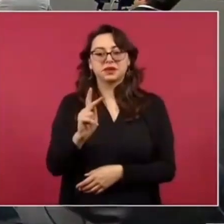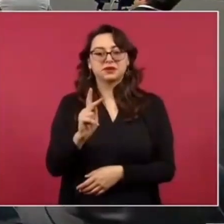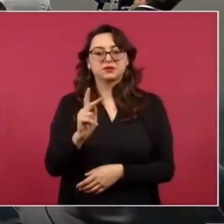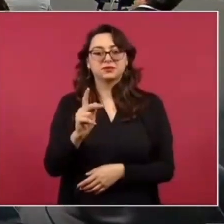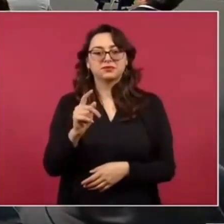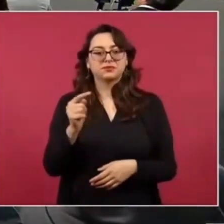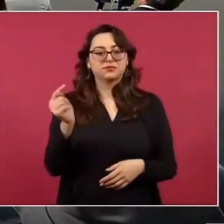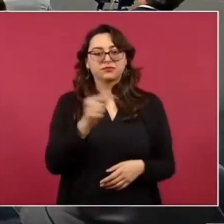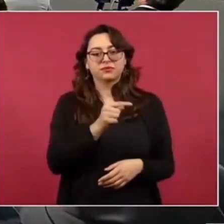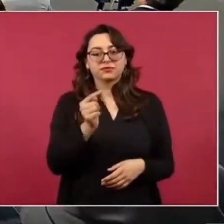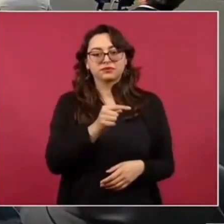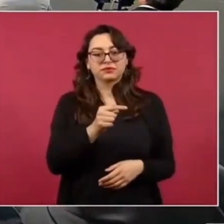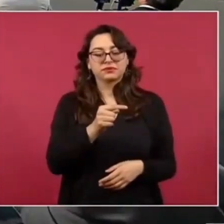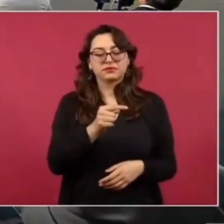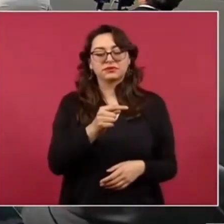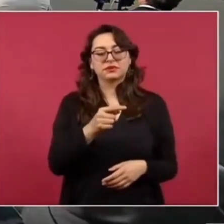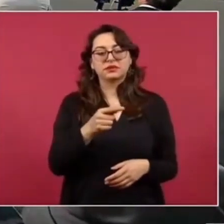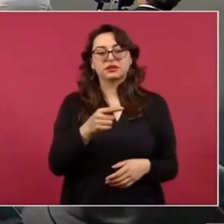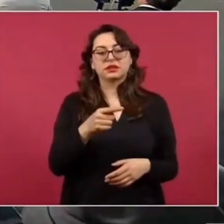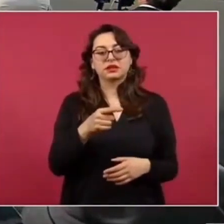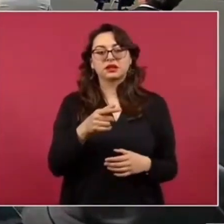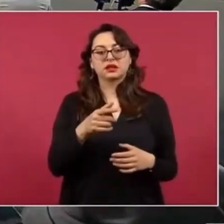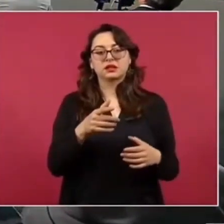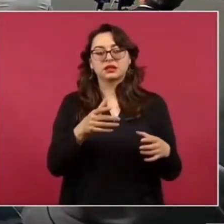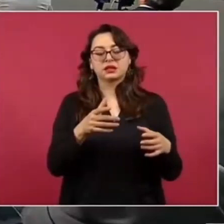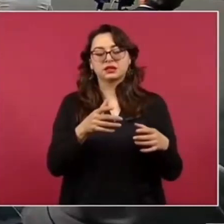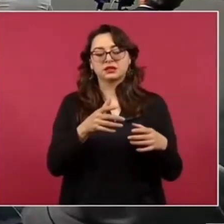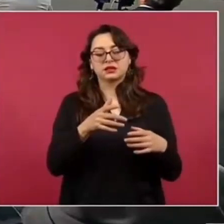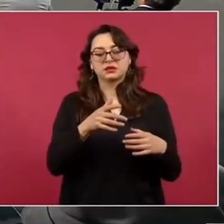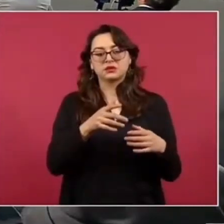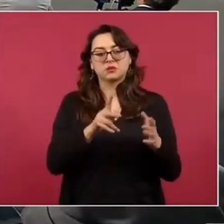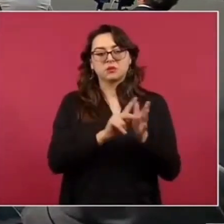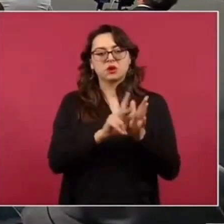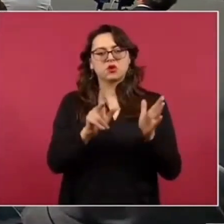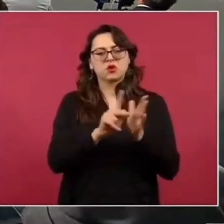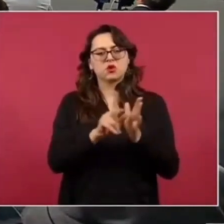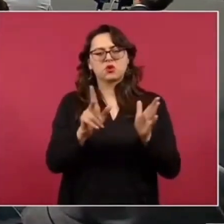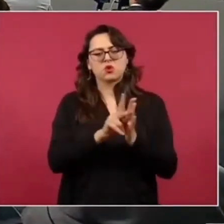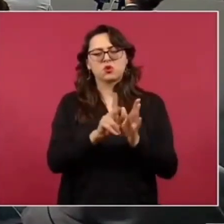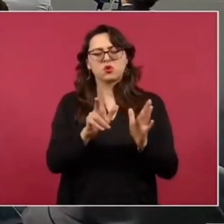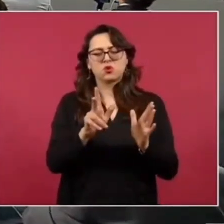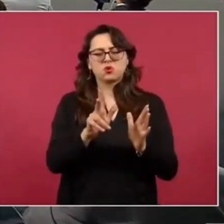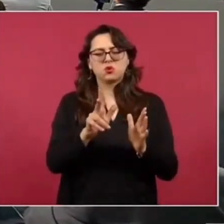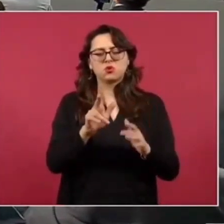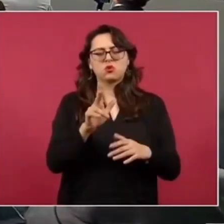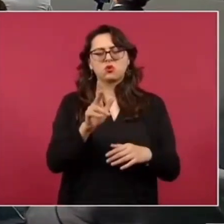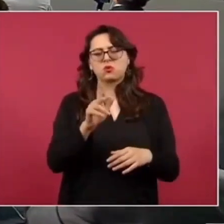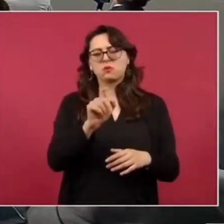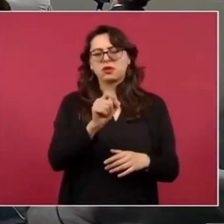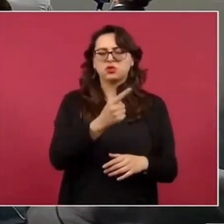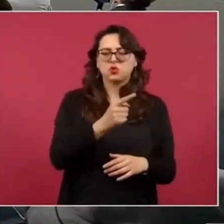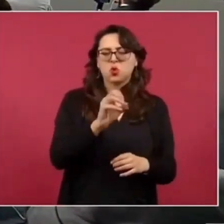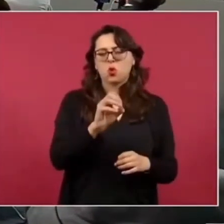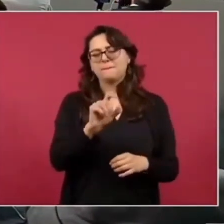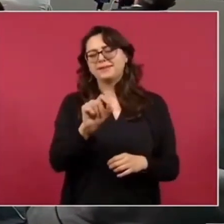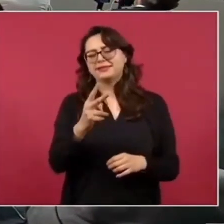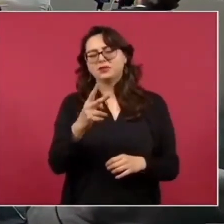No, lo que quiero es sobre el aeropuerto. Yo creo que fue o el 22.